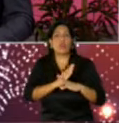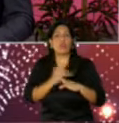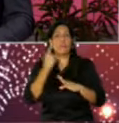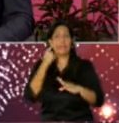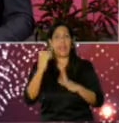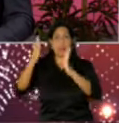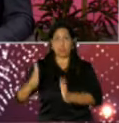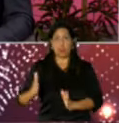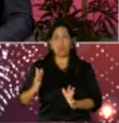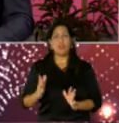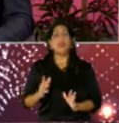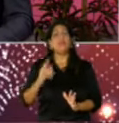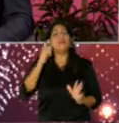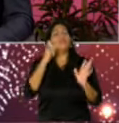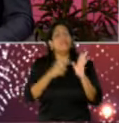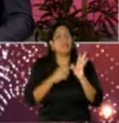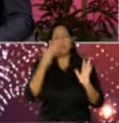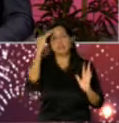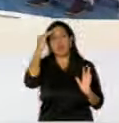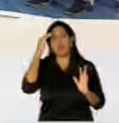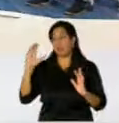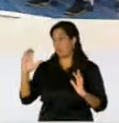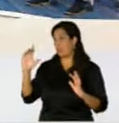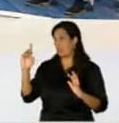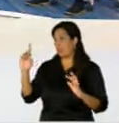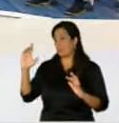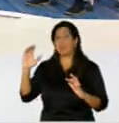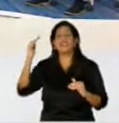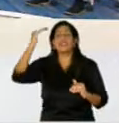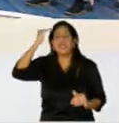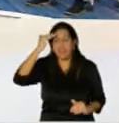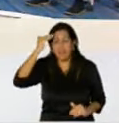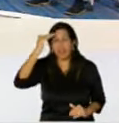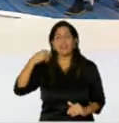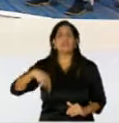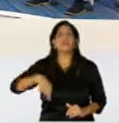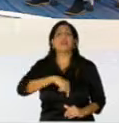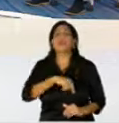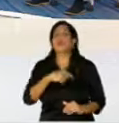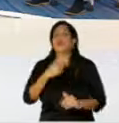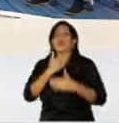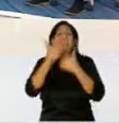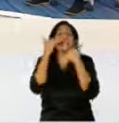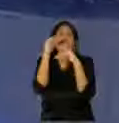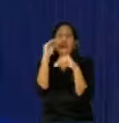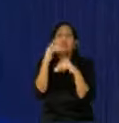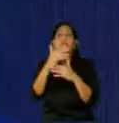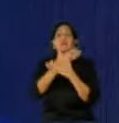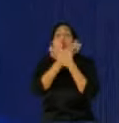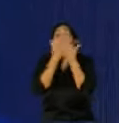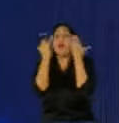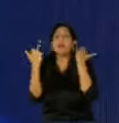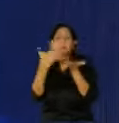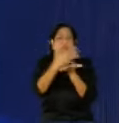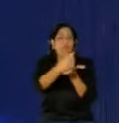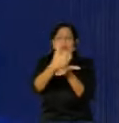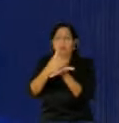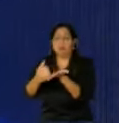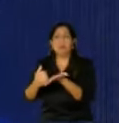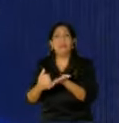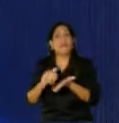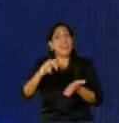persona, pero reconoce, todo lo que está escribiendo el CDC reconoce, tenemos limitación. Si hay limitación, ustedes internamente, para eso los hospitales tienen